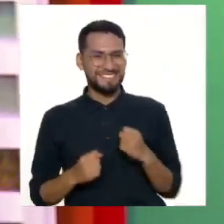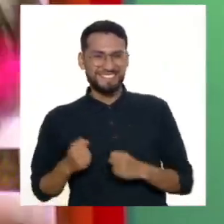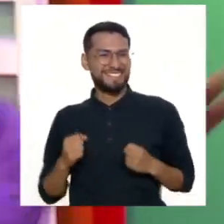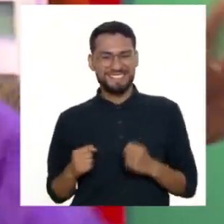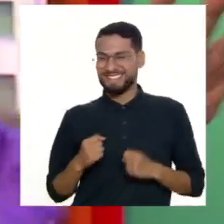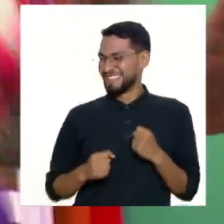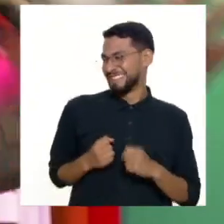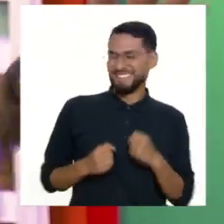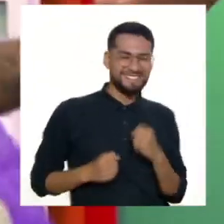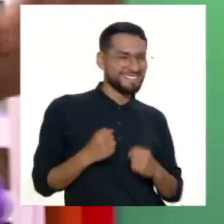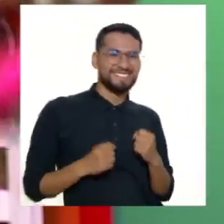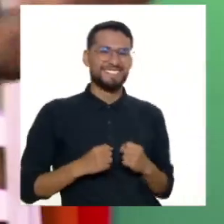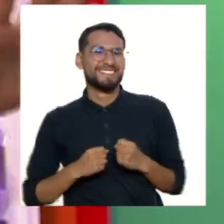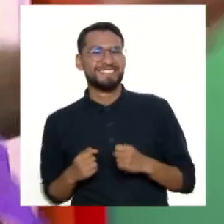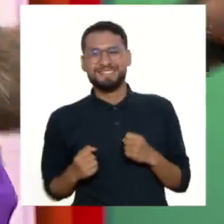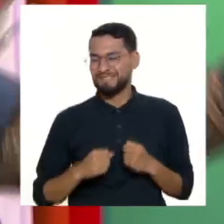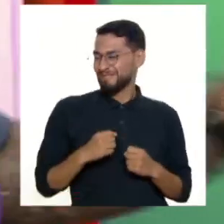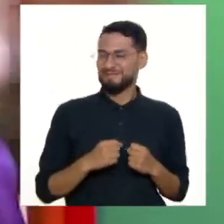Otra